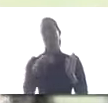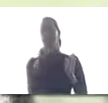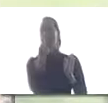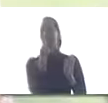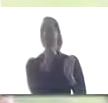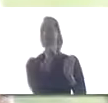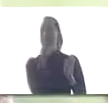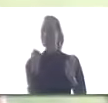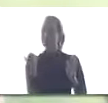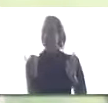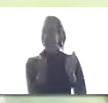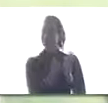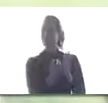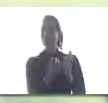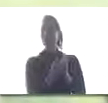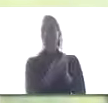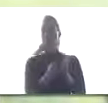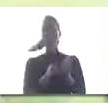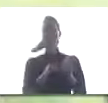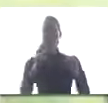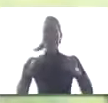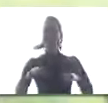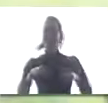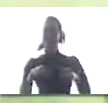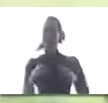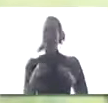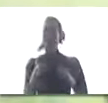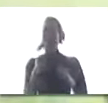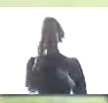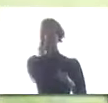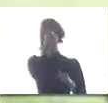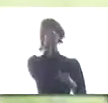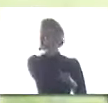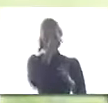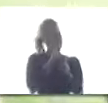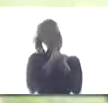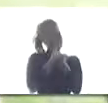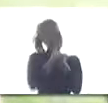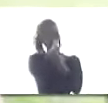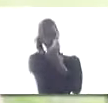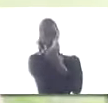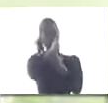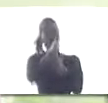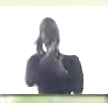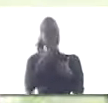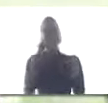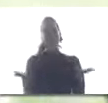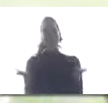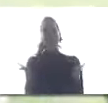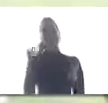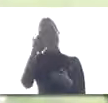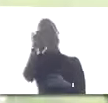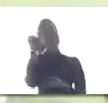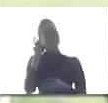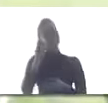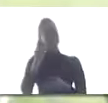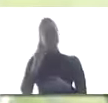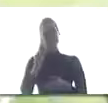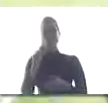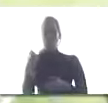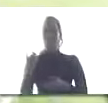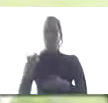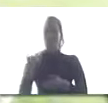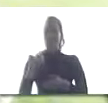que hoy nos va a marcar para largo plazo, para largo tiempo, porque hay mucho, mucho por hacer y